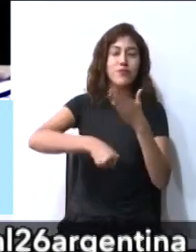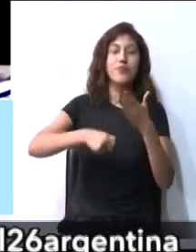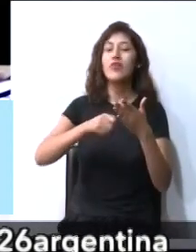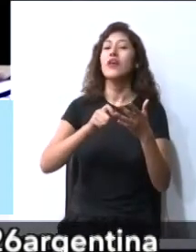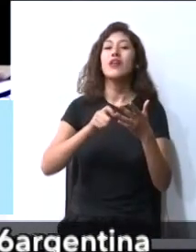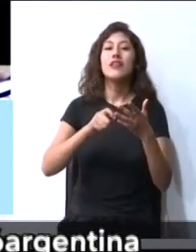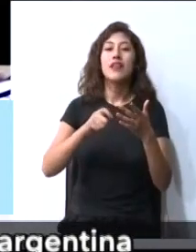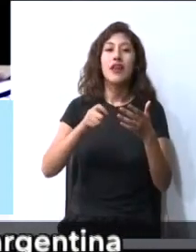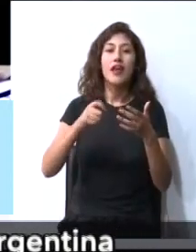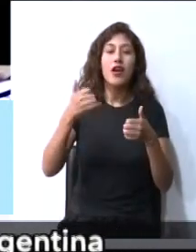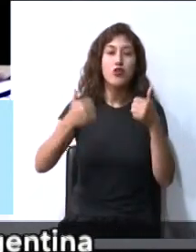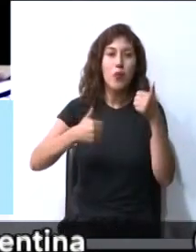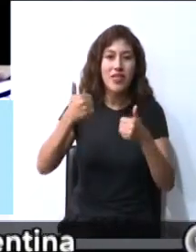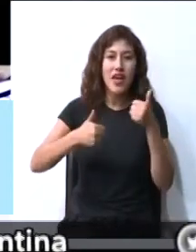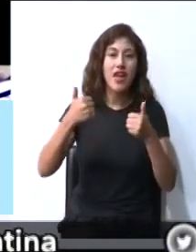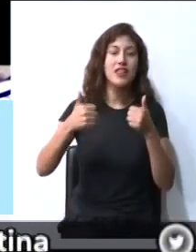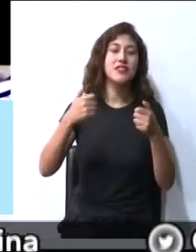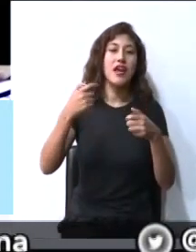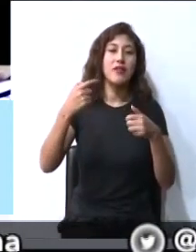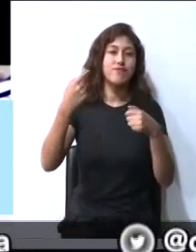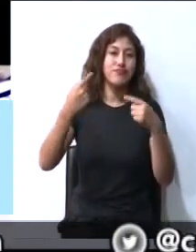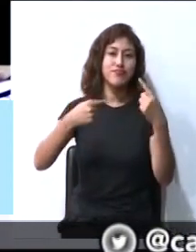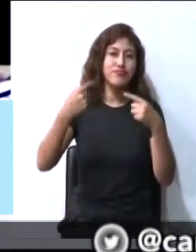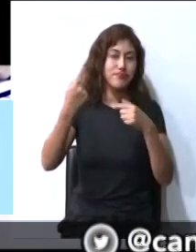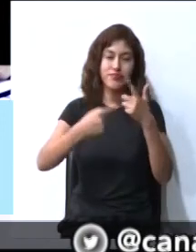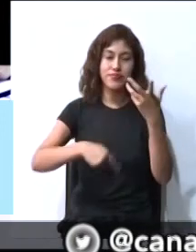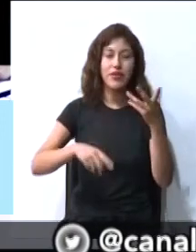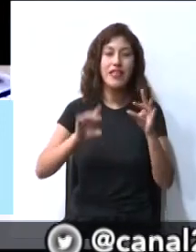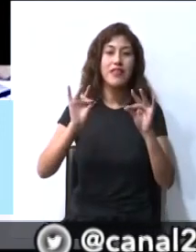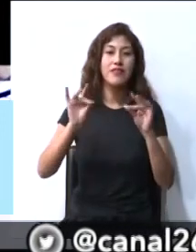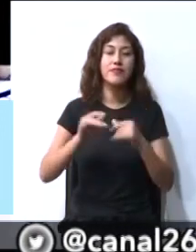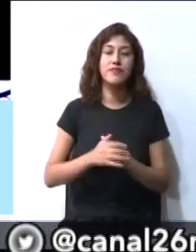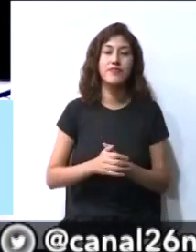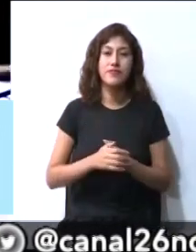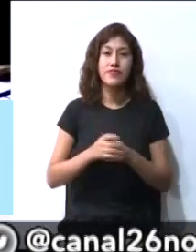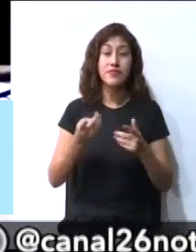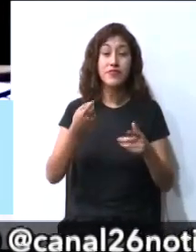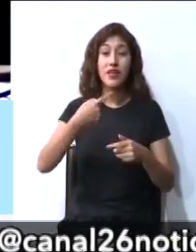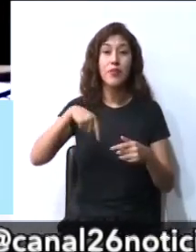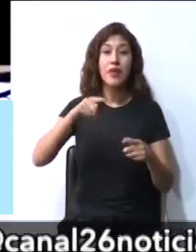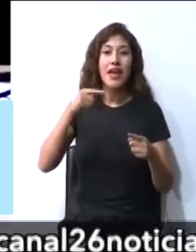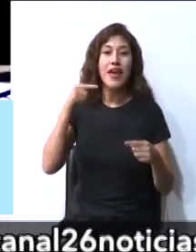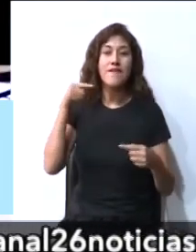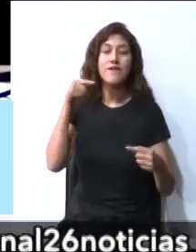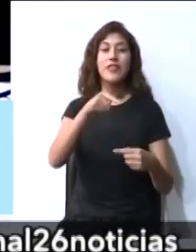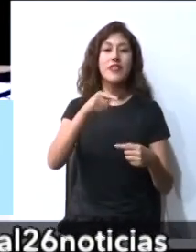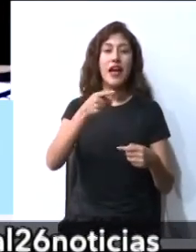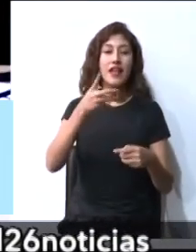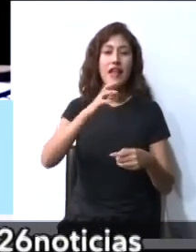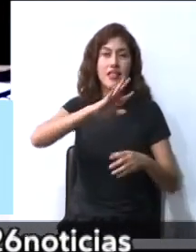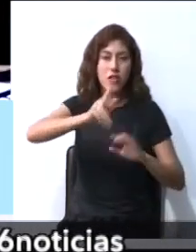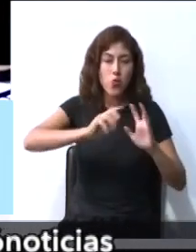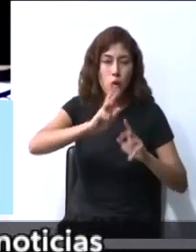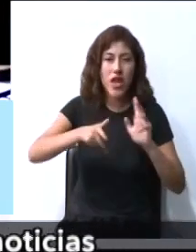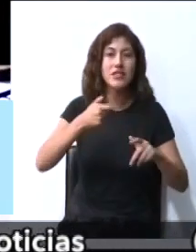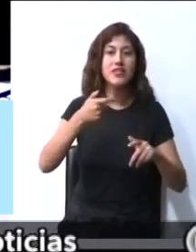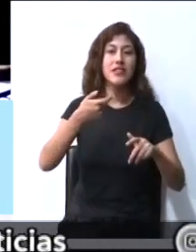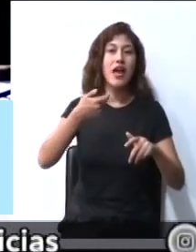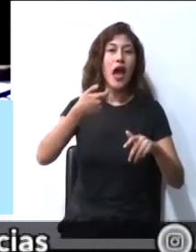Así creamos la Policía de la Ciudad y un plan integral para enfrentar a los delincuentes, la mafia y el crimen organizado.